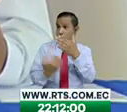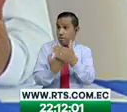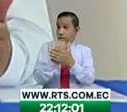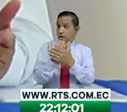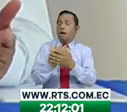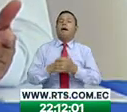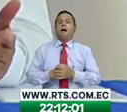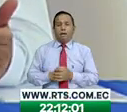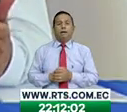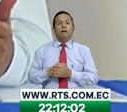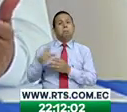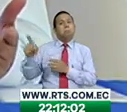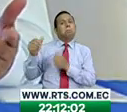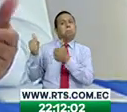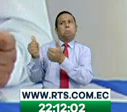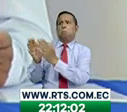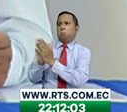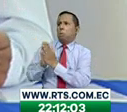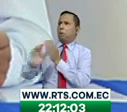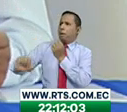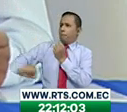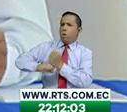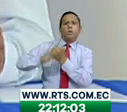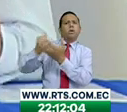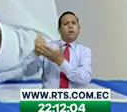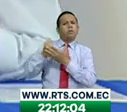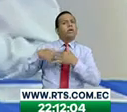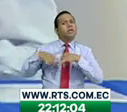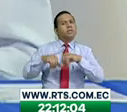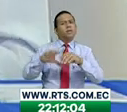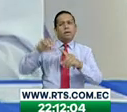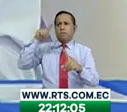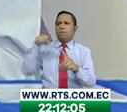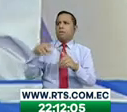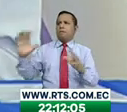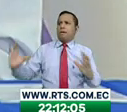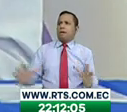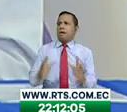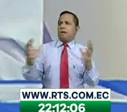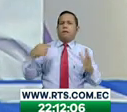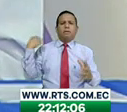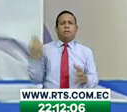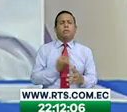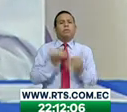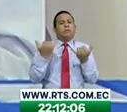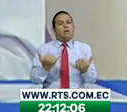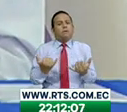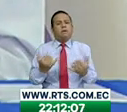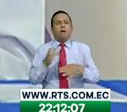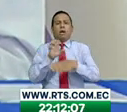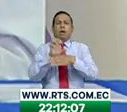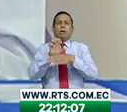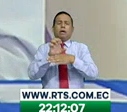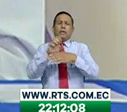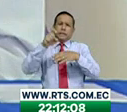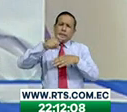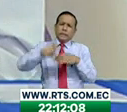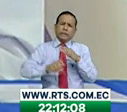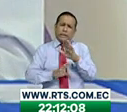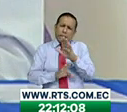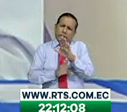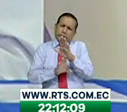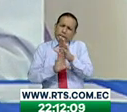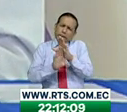de que nos sigan apoyando, nos sigan ayudando para salir adelante principalmente en esta última etapa que parecería todavía va a tener